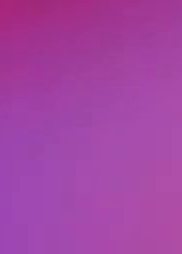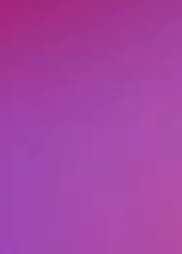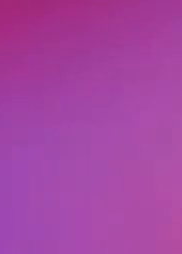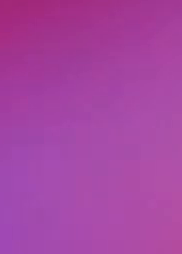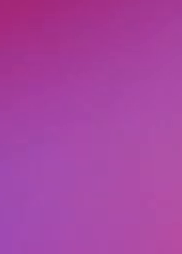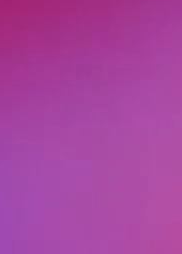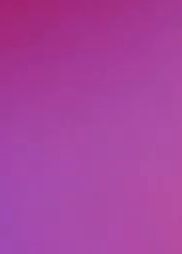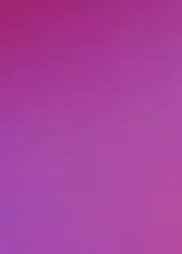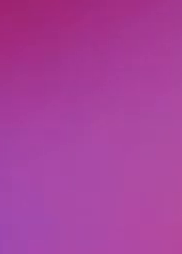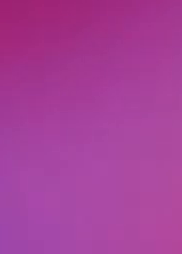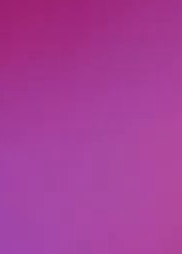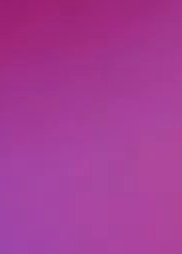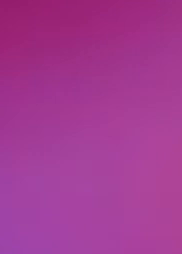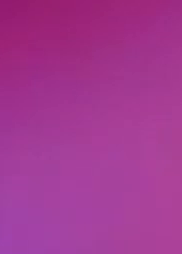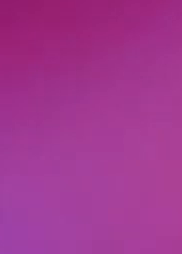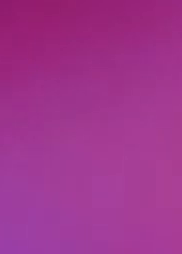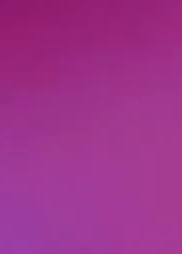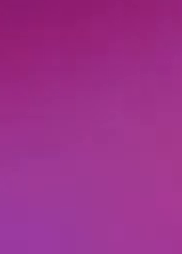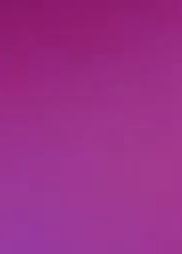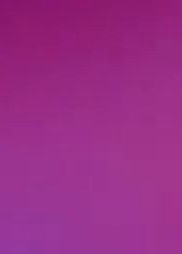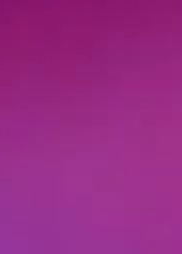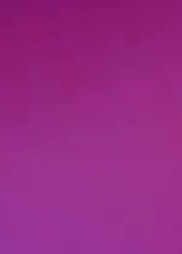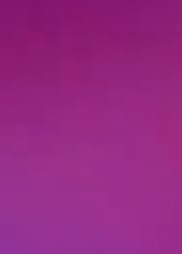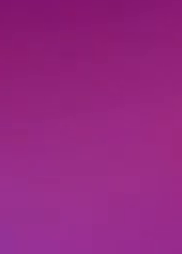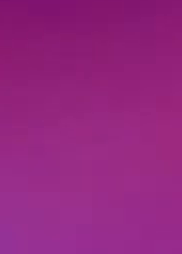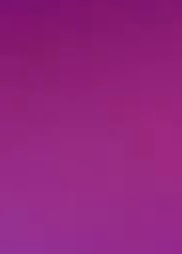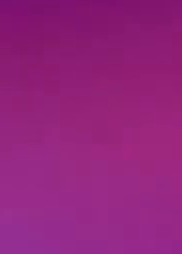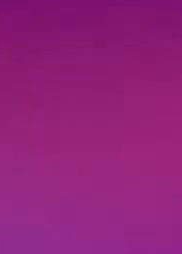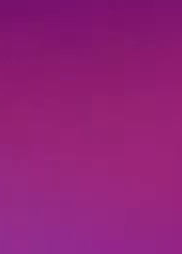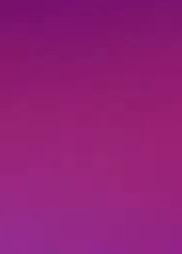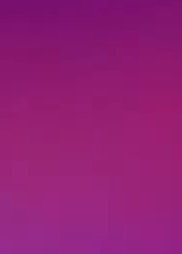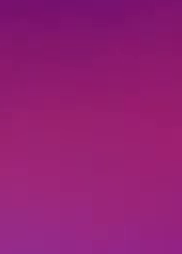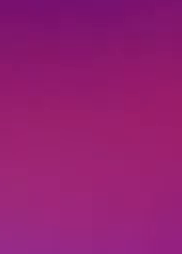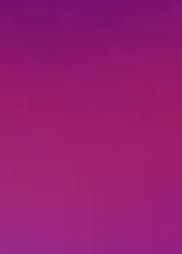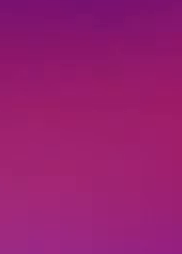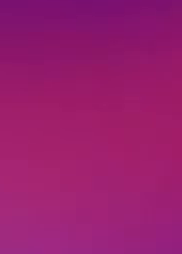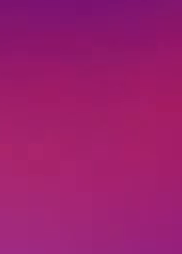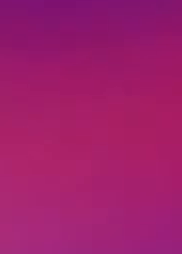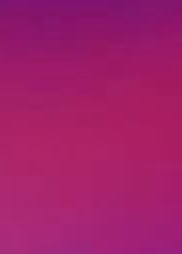Apoyo Pedagógico a Distancia. El número de teléfono para secundaria es el